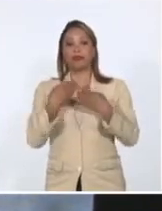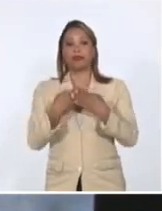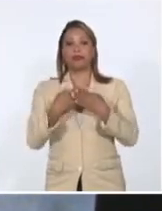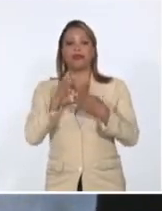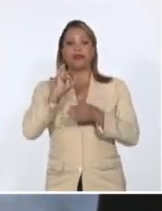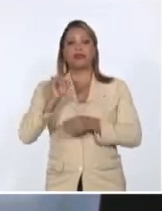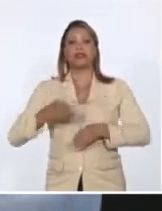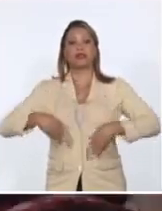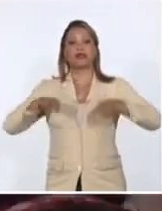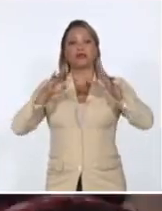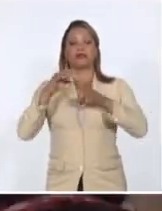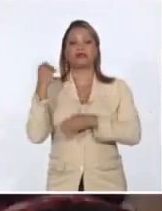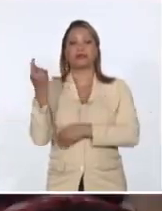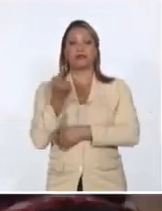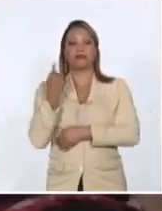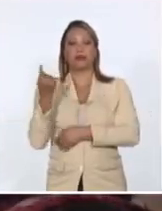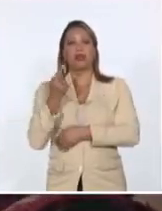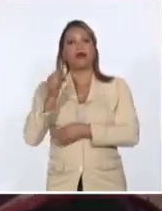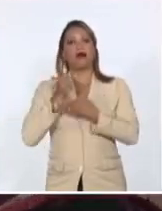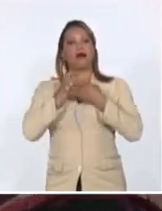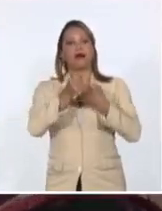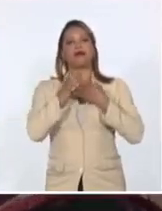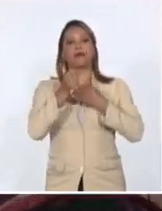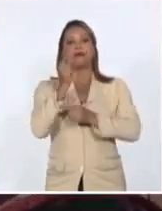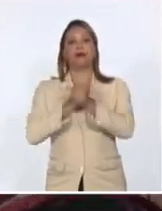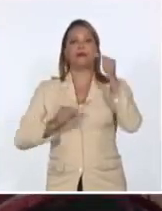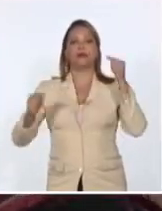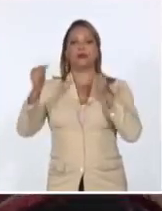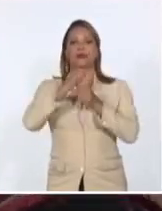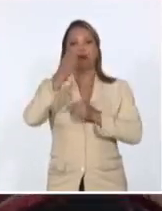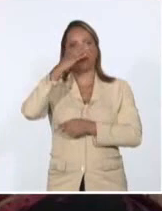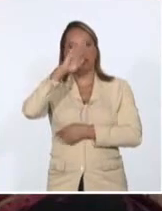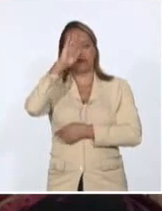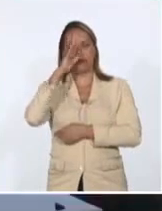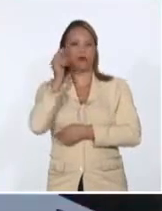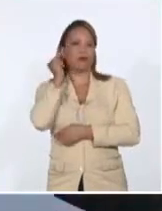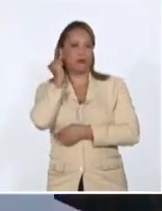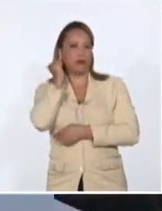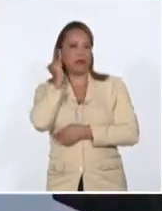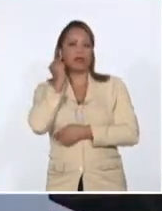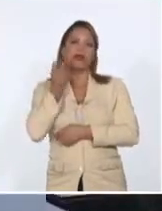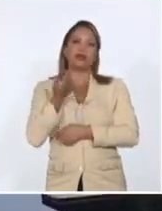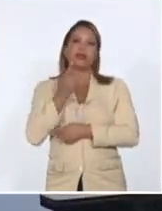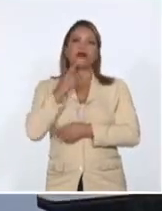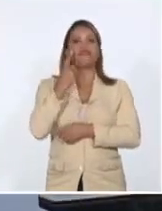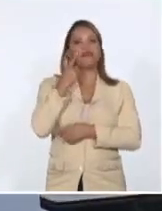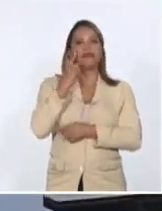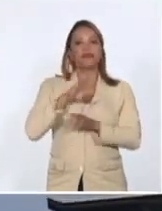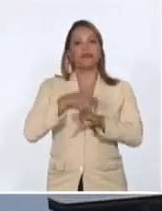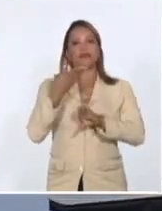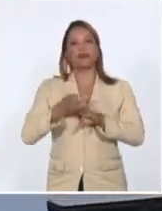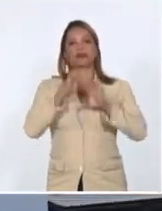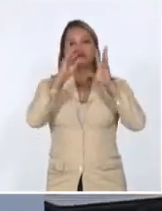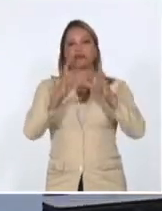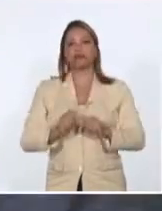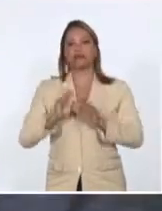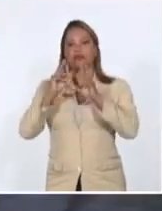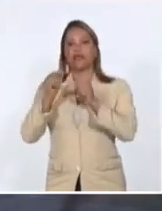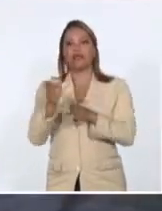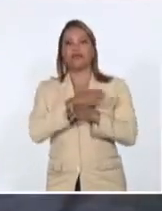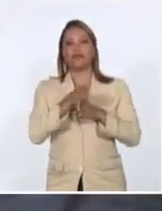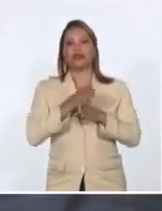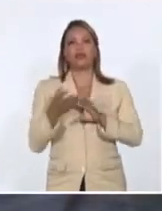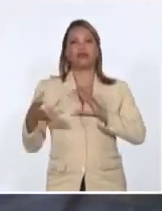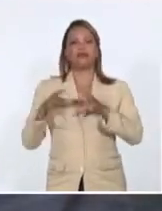instituciones internacionales apoyan la prioridad del país al tema, toda vez que sus resultados en diferentes ámbitos de la vida